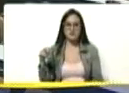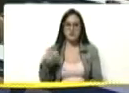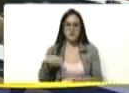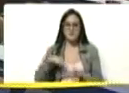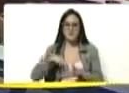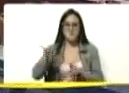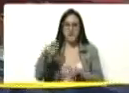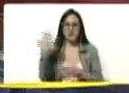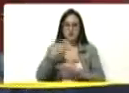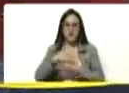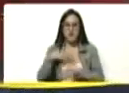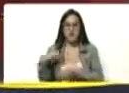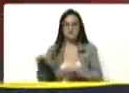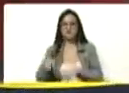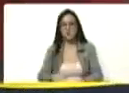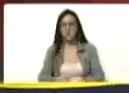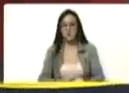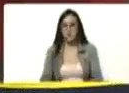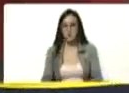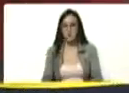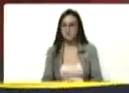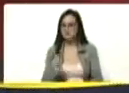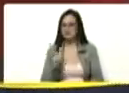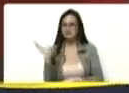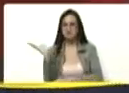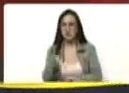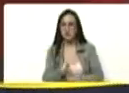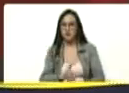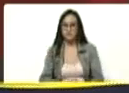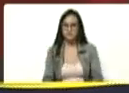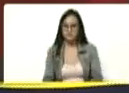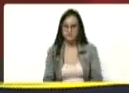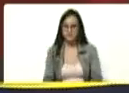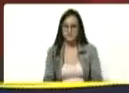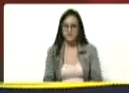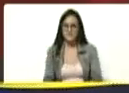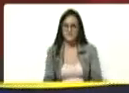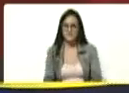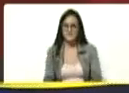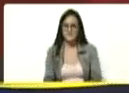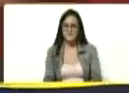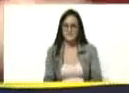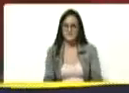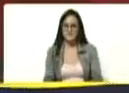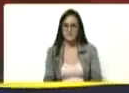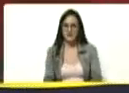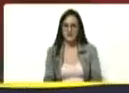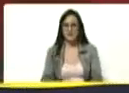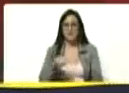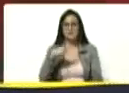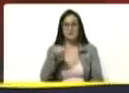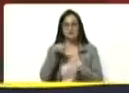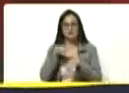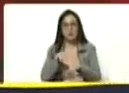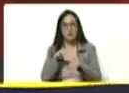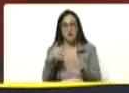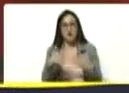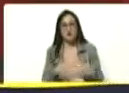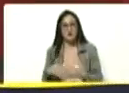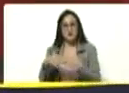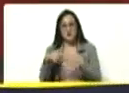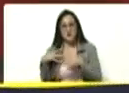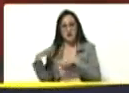Nicaragua. Y fueron derrotados. Y luego las tropas norteamericanas interviniendo en nuestro